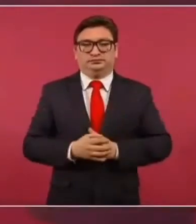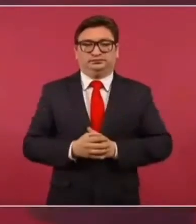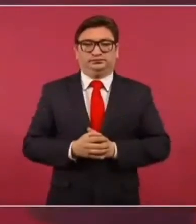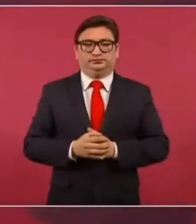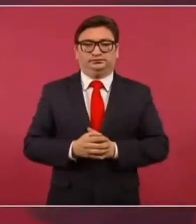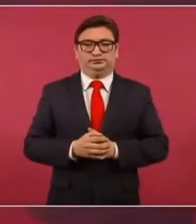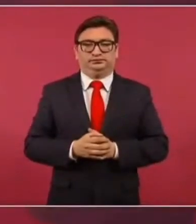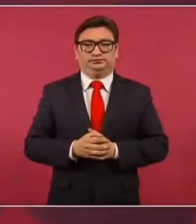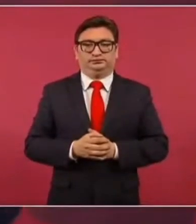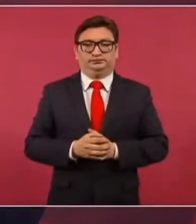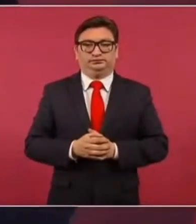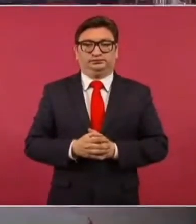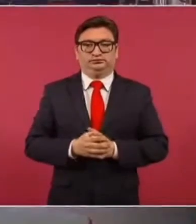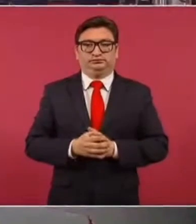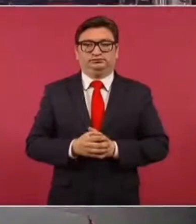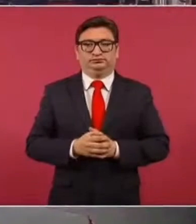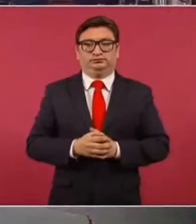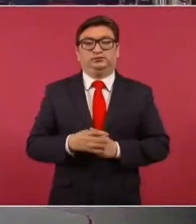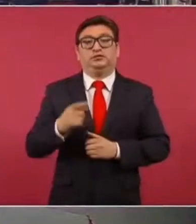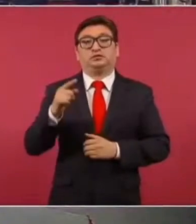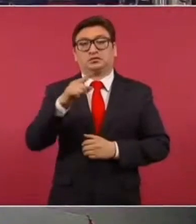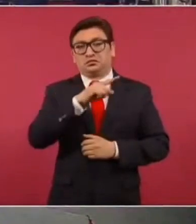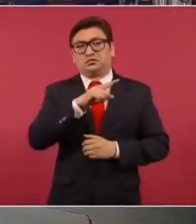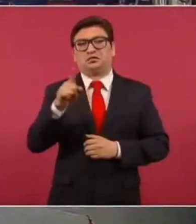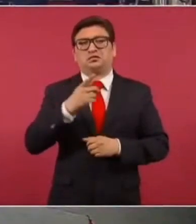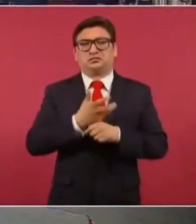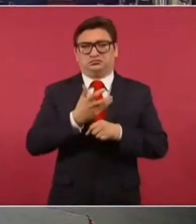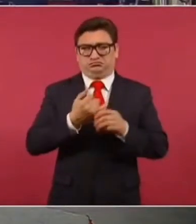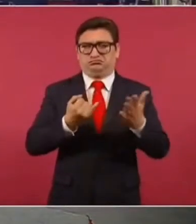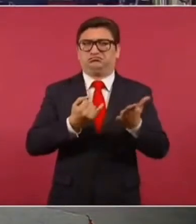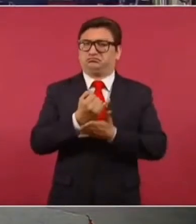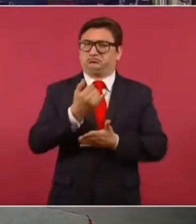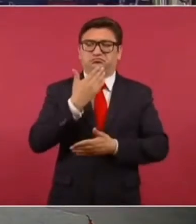Entonces, tomaron una decisión buena.